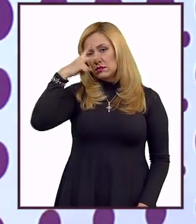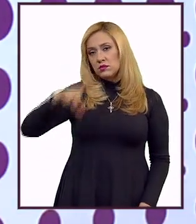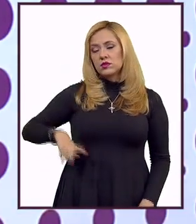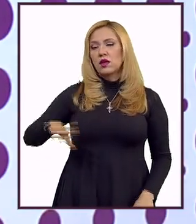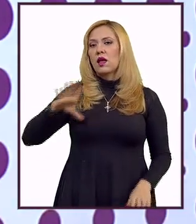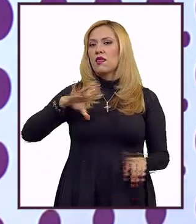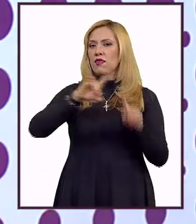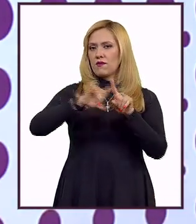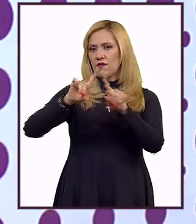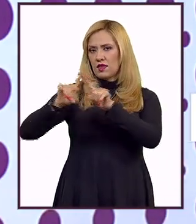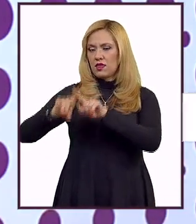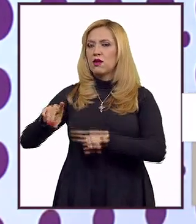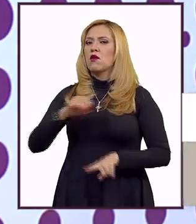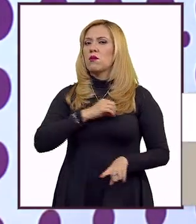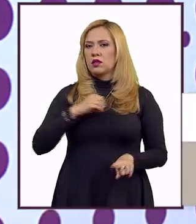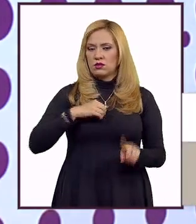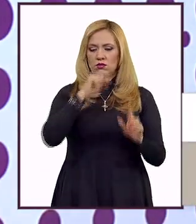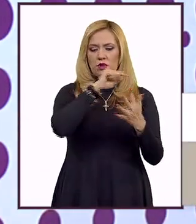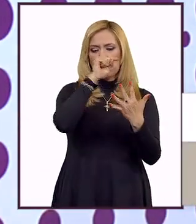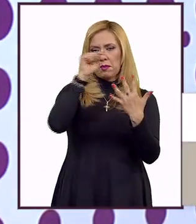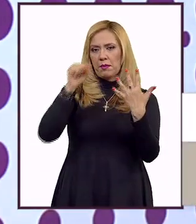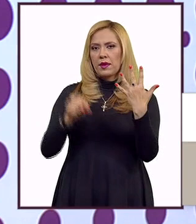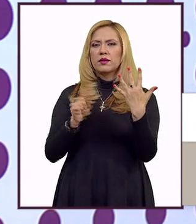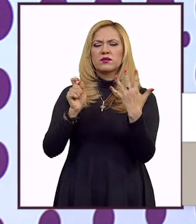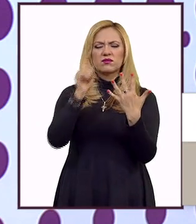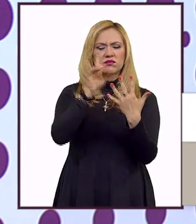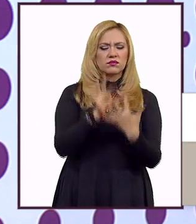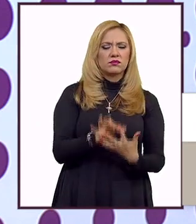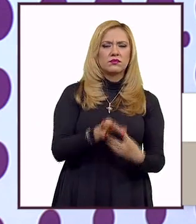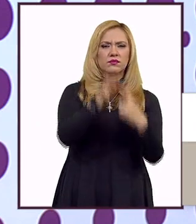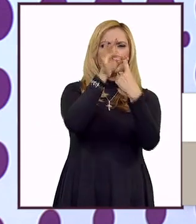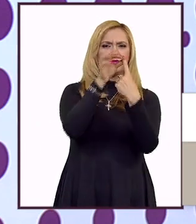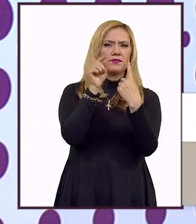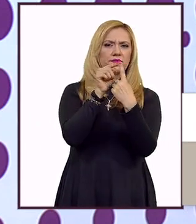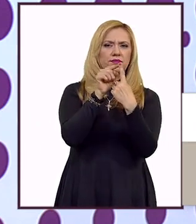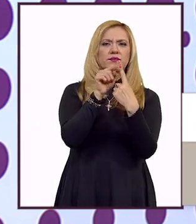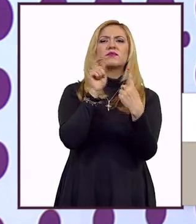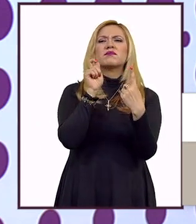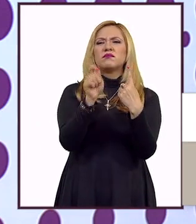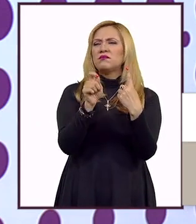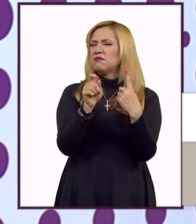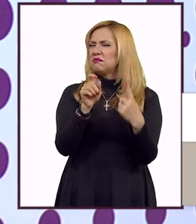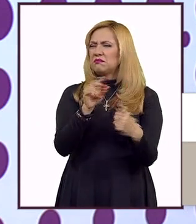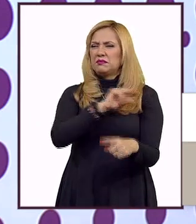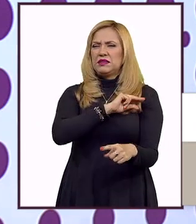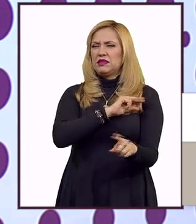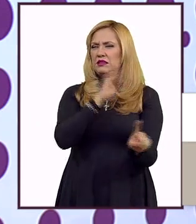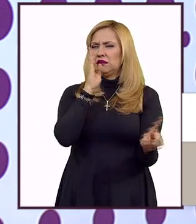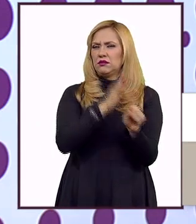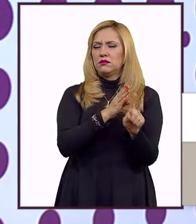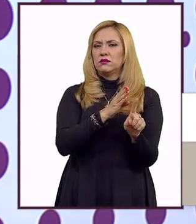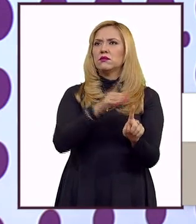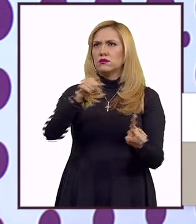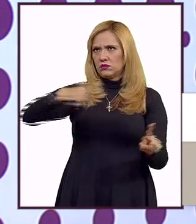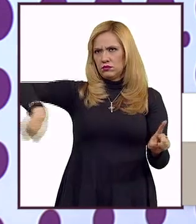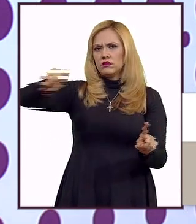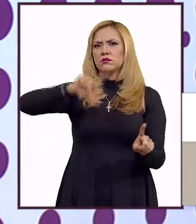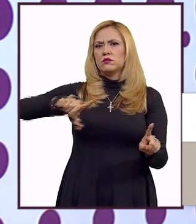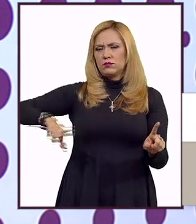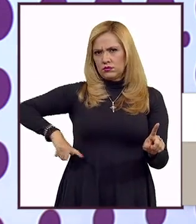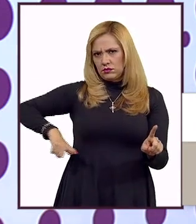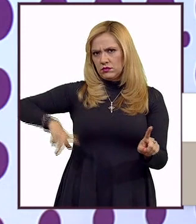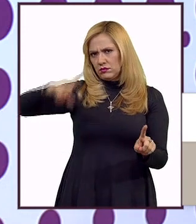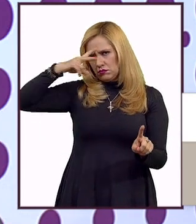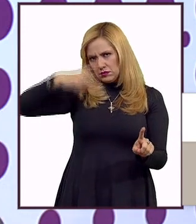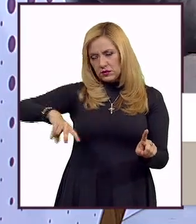distintas obligaciones y una de esas obligaciones que yo consideraría que es una obligación especial que cualquier Estado tiene, no solo el Estado